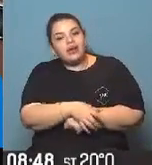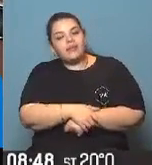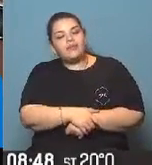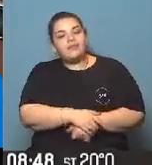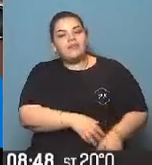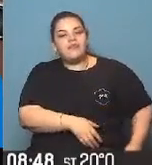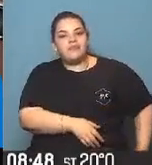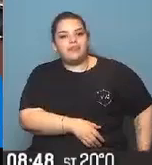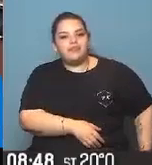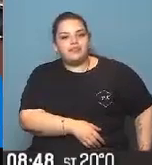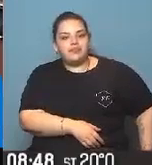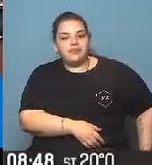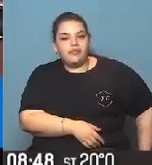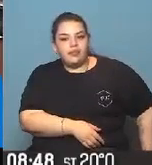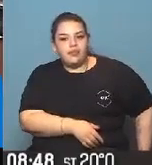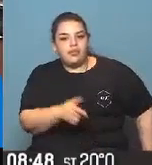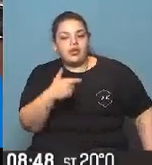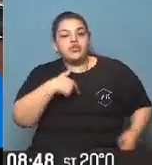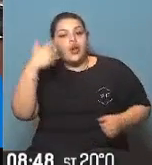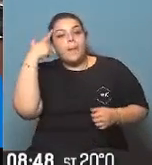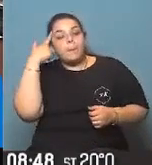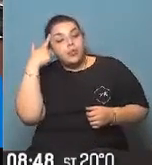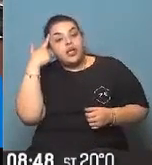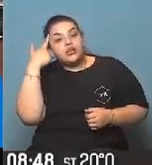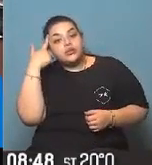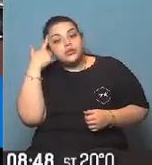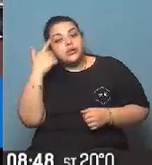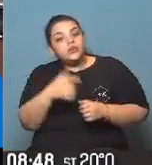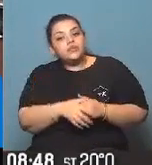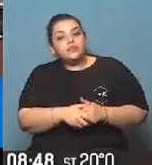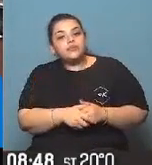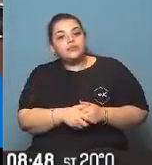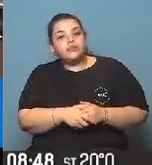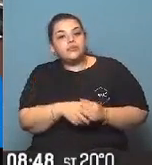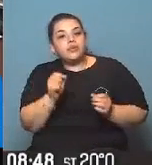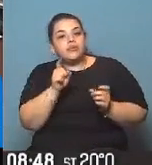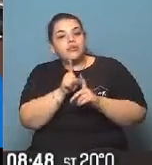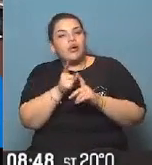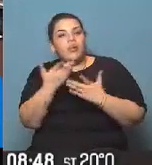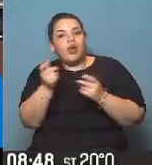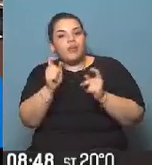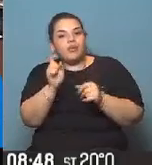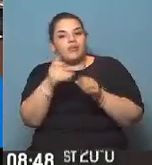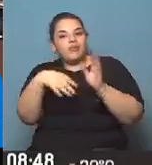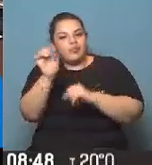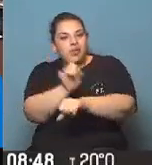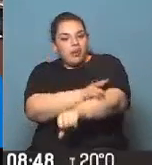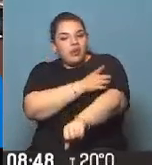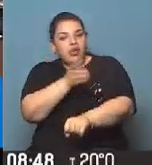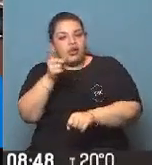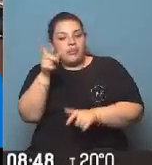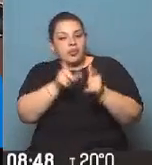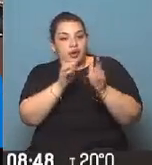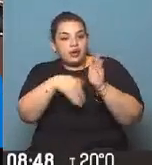yo pienso que puede rebotar sobre la propia experiencia emocional de los que tienen, digamos, más de 30 y estuvieron